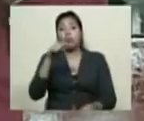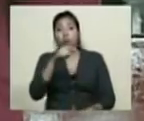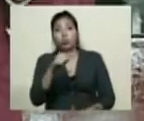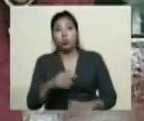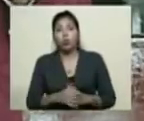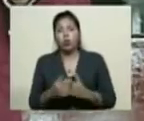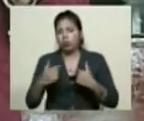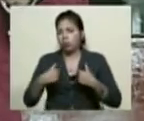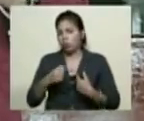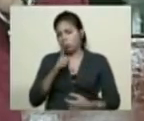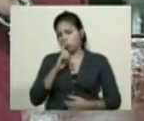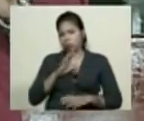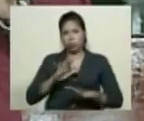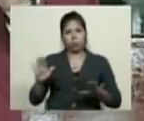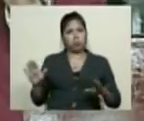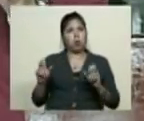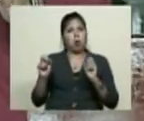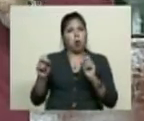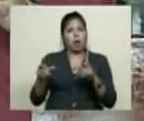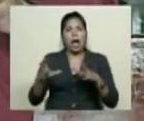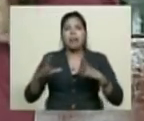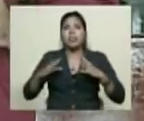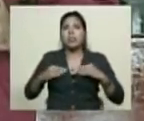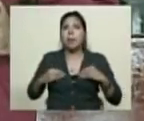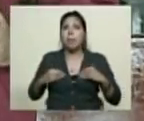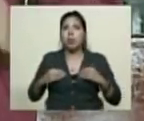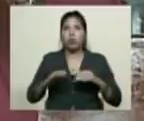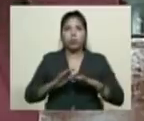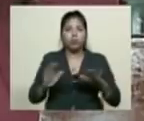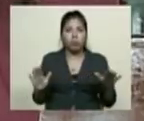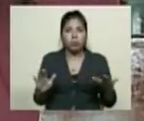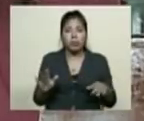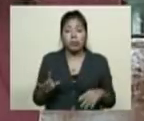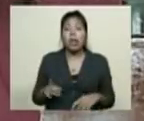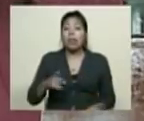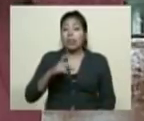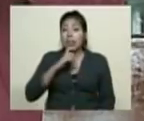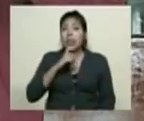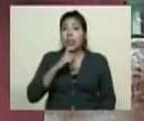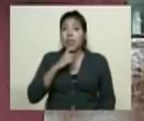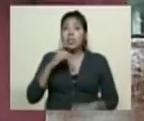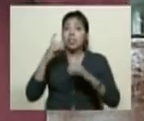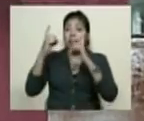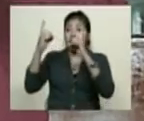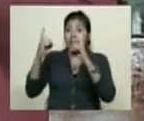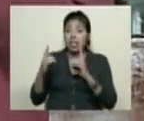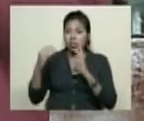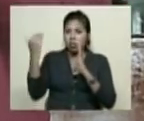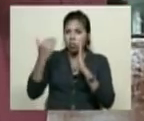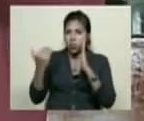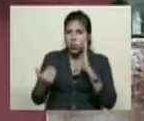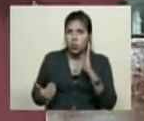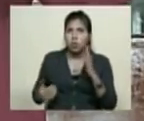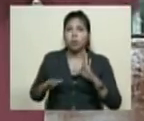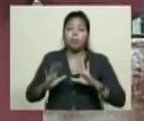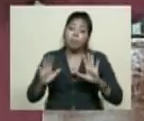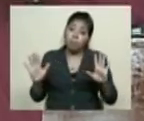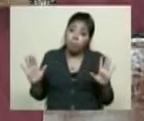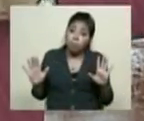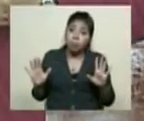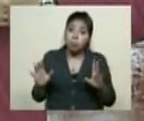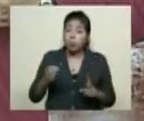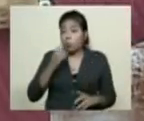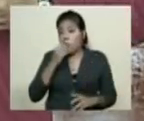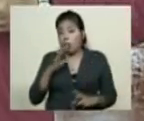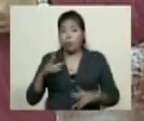ceder de las duras decisiones que me obligué o me obligaron a tomar para defender los intereses